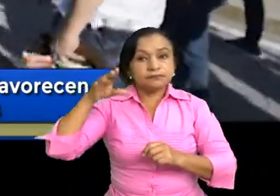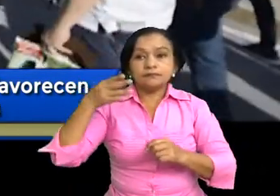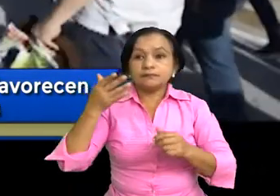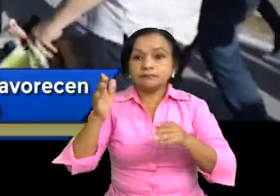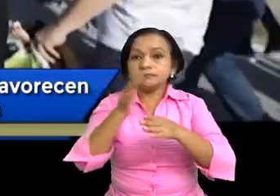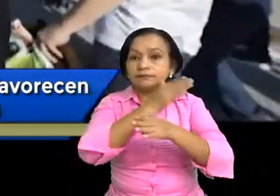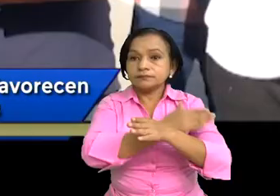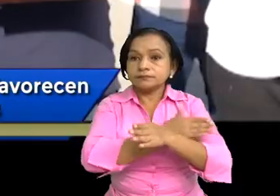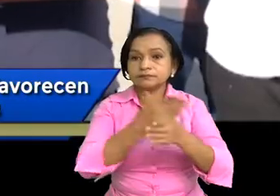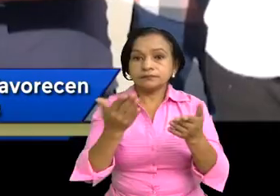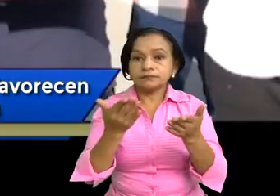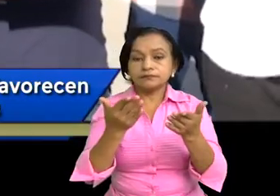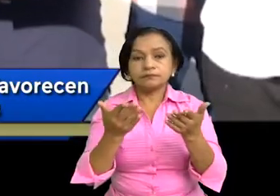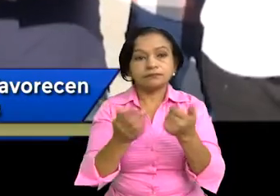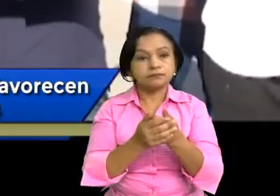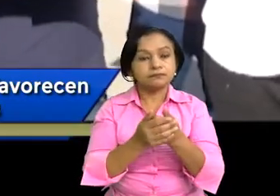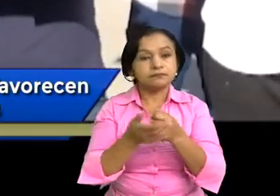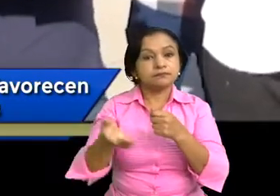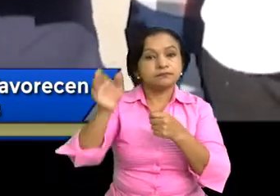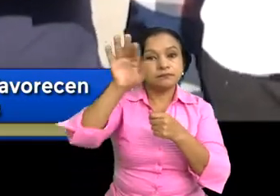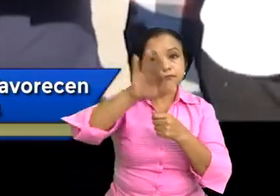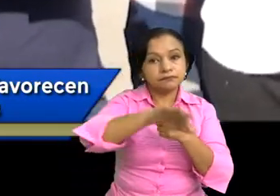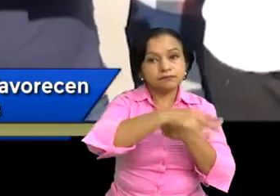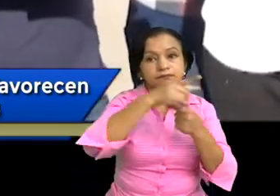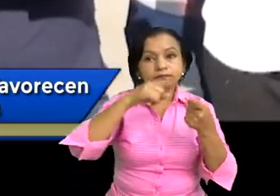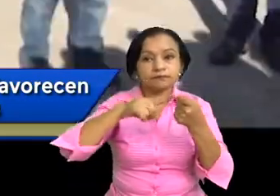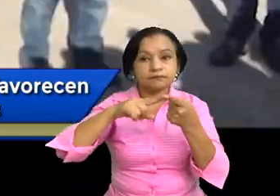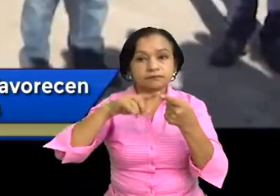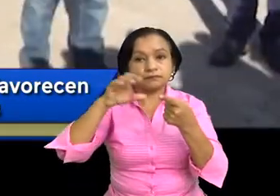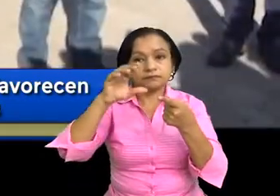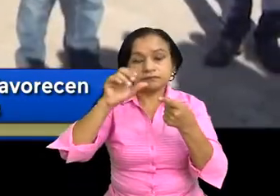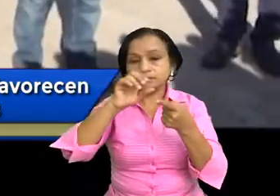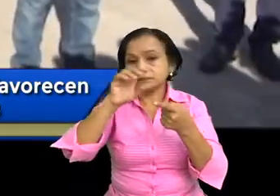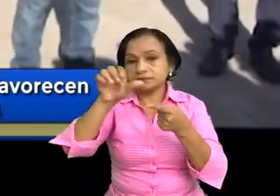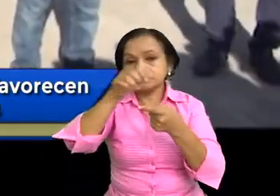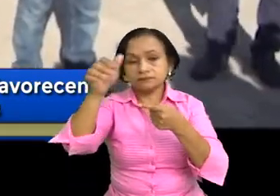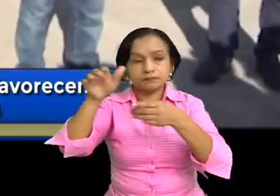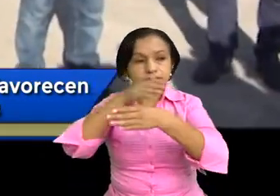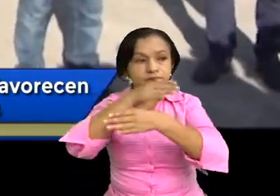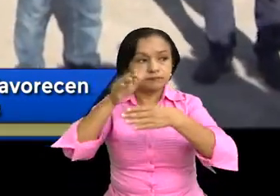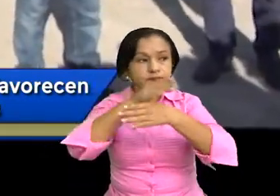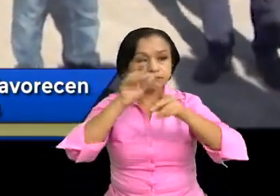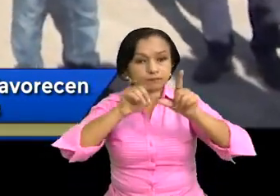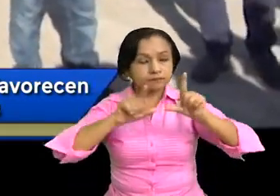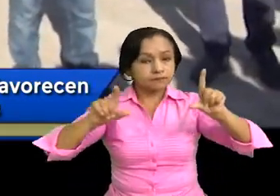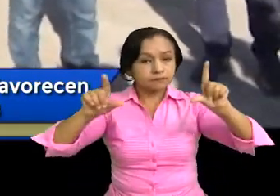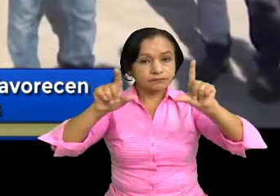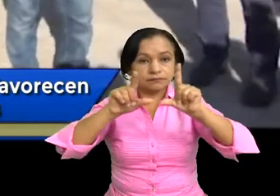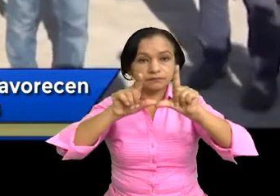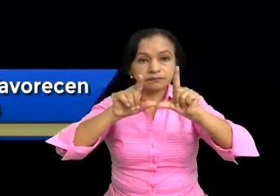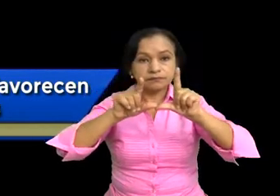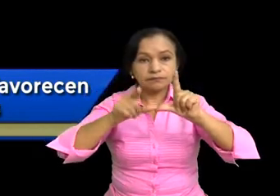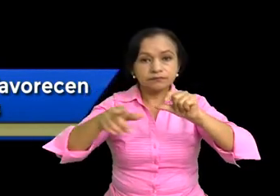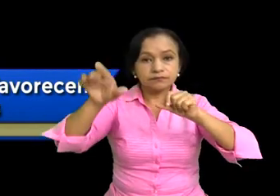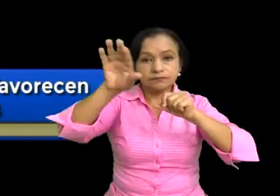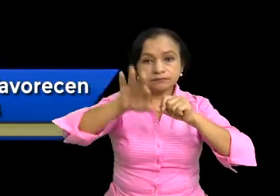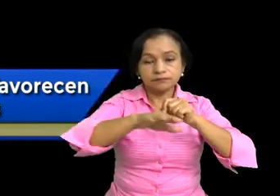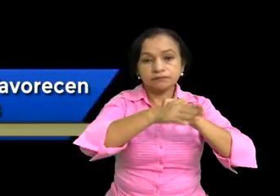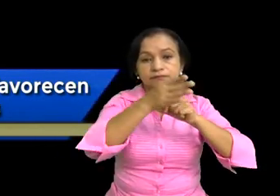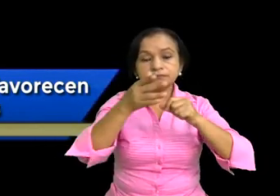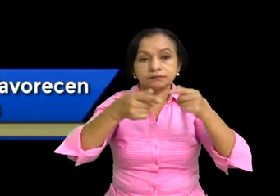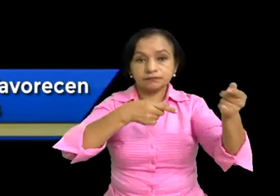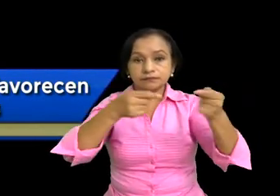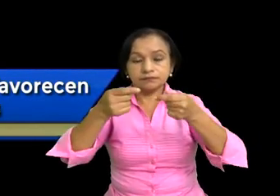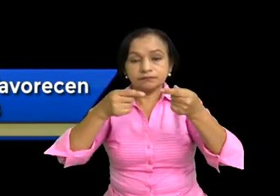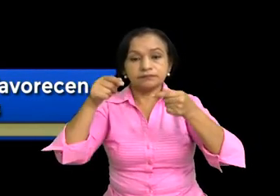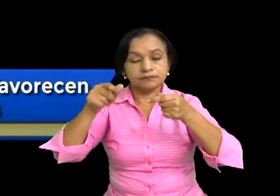pujante, Gran Pacífica, El Cardón, otras grandes y pequeños y medianos